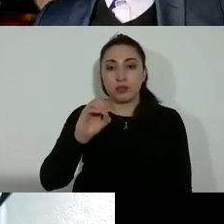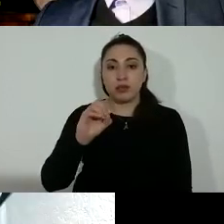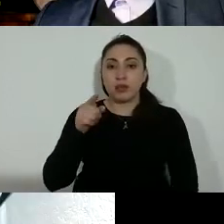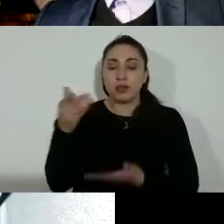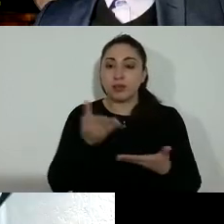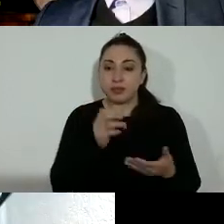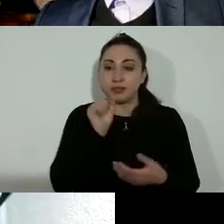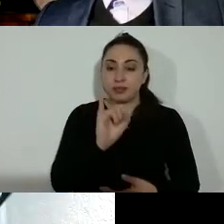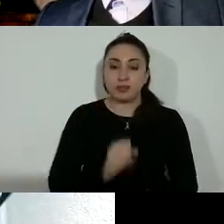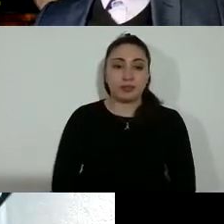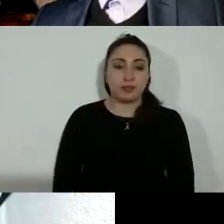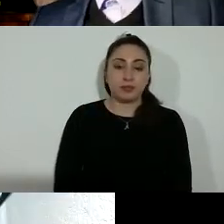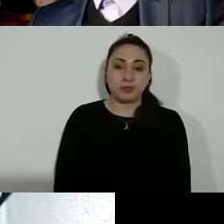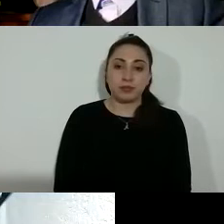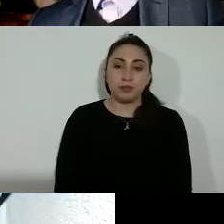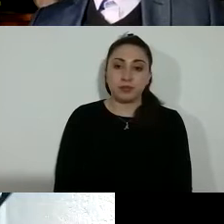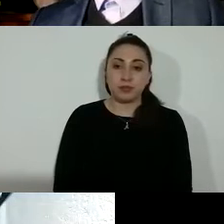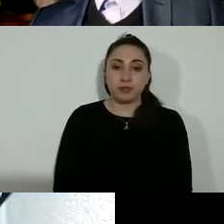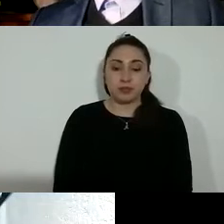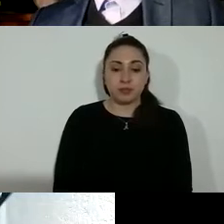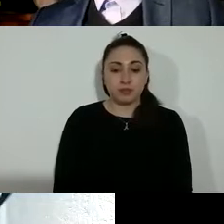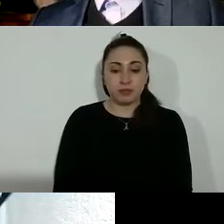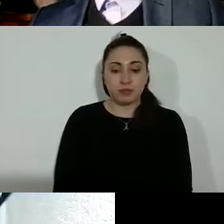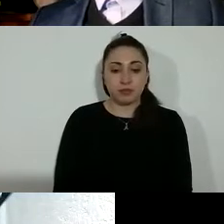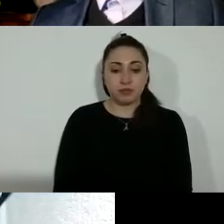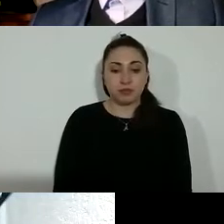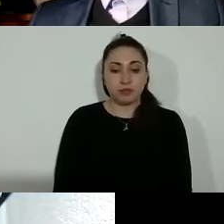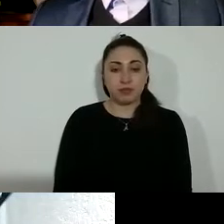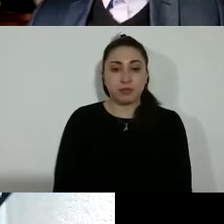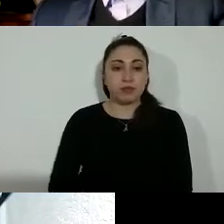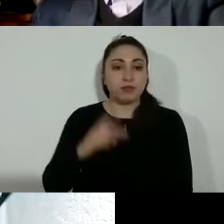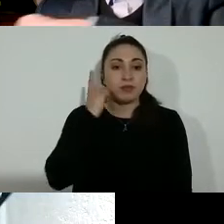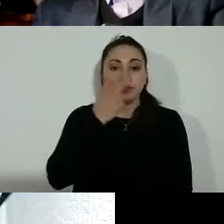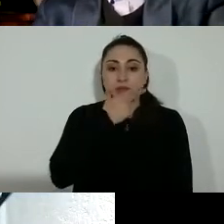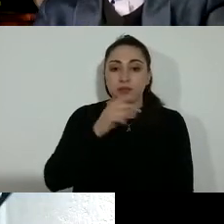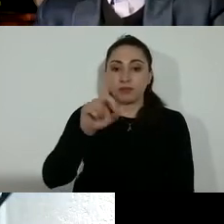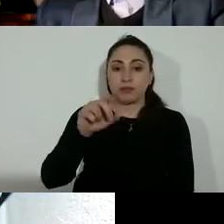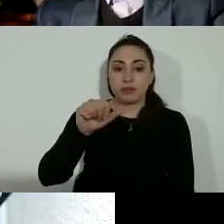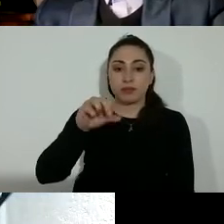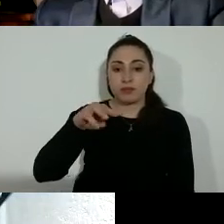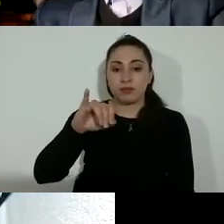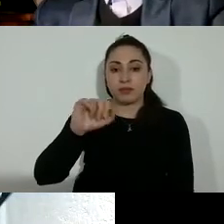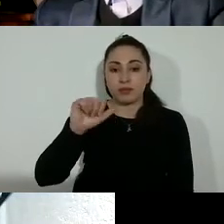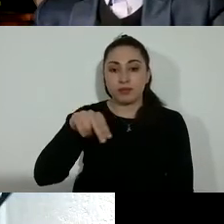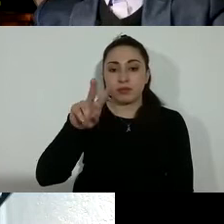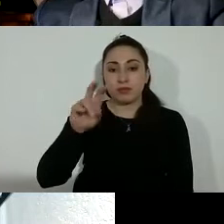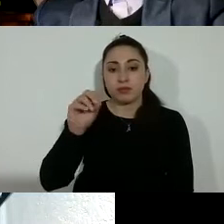Guadalupe Morales, presente. Muchas gracias, diputado. Diputado Cristian Damián Fonreric de la Isla.